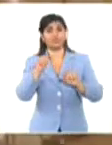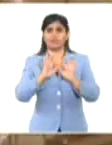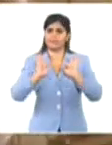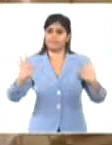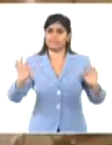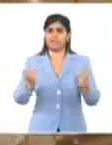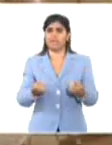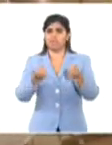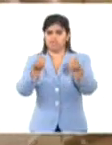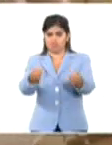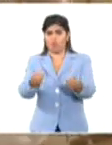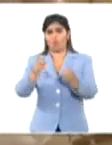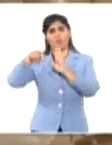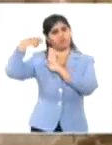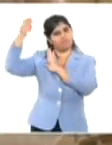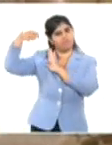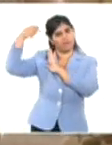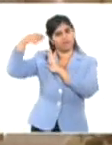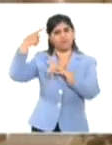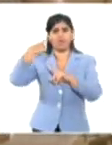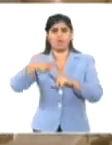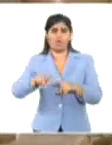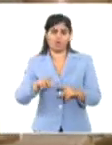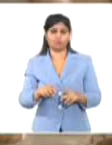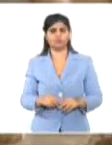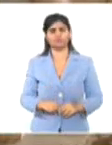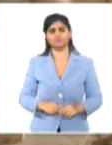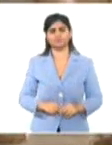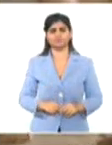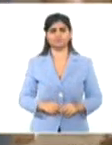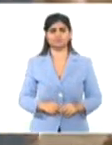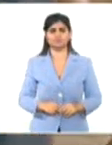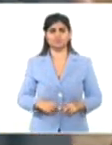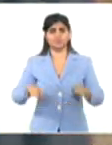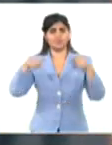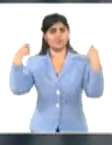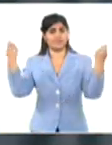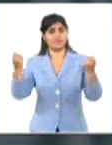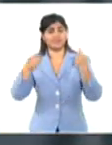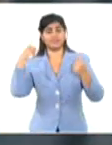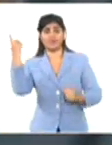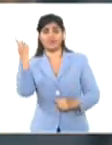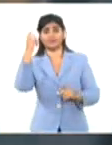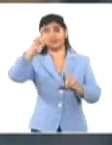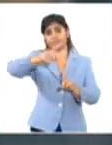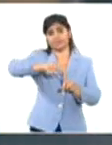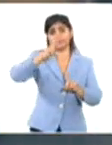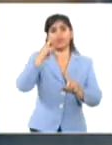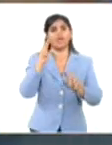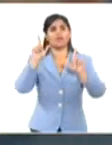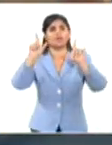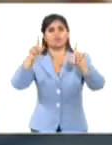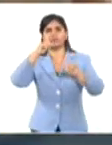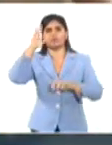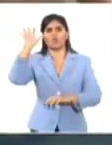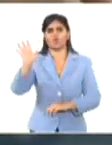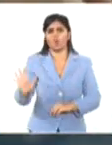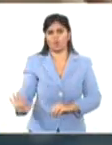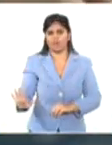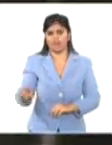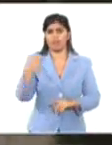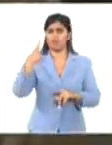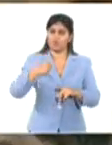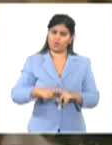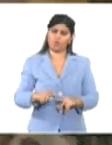El 19 y también por Blue es Azul. El Festival de la Televisión Cubana le otorgó el premio por la novela Al Compás del Son y